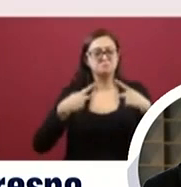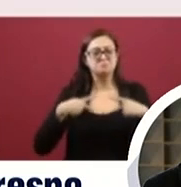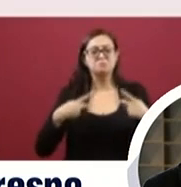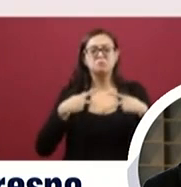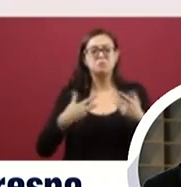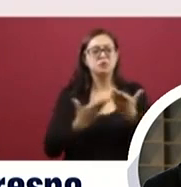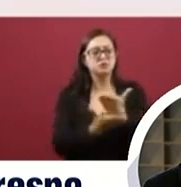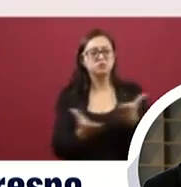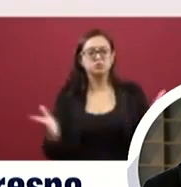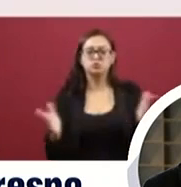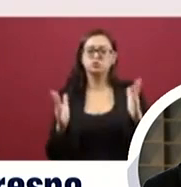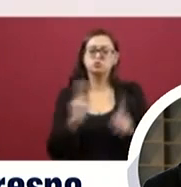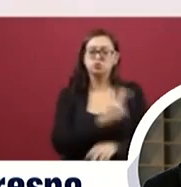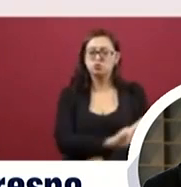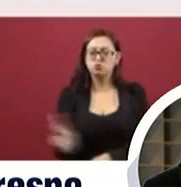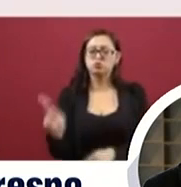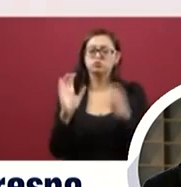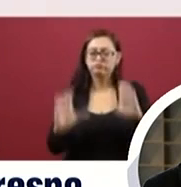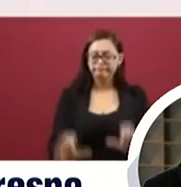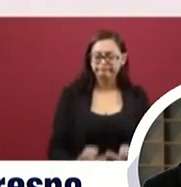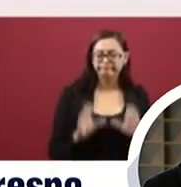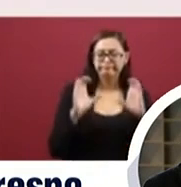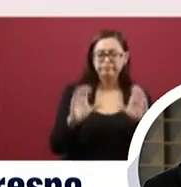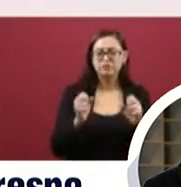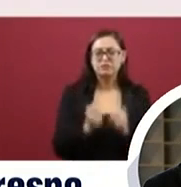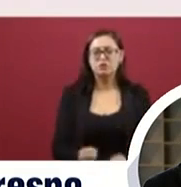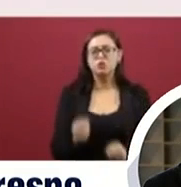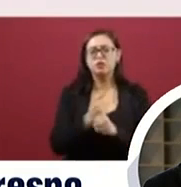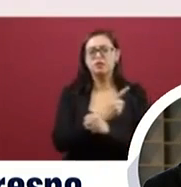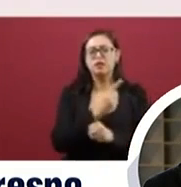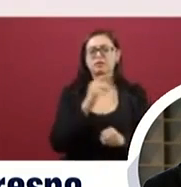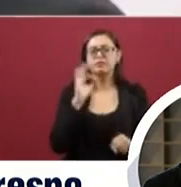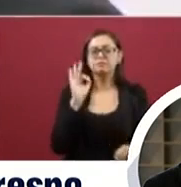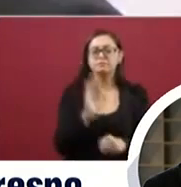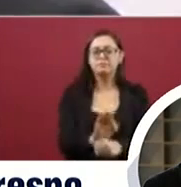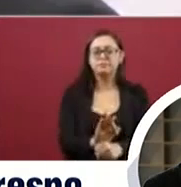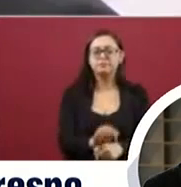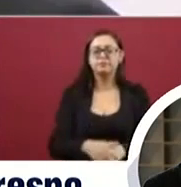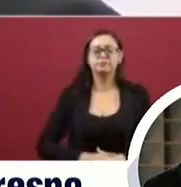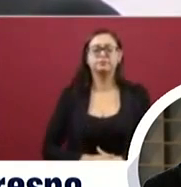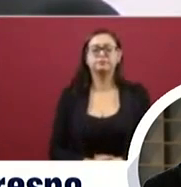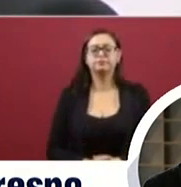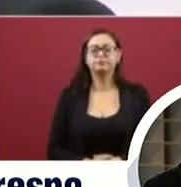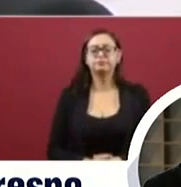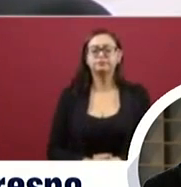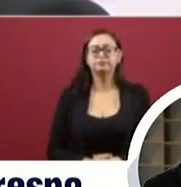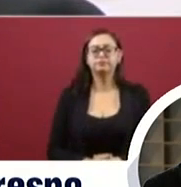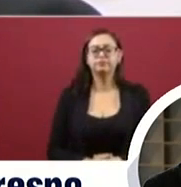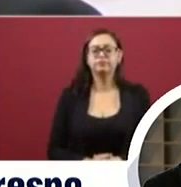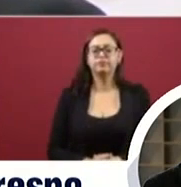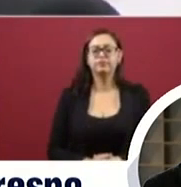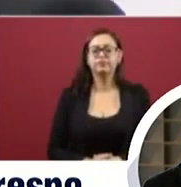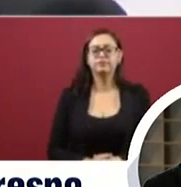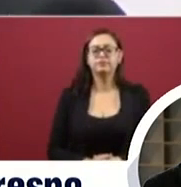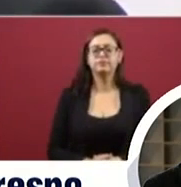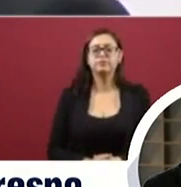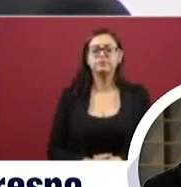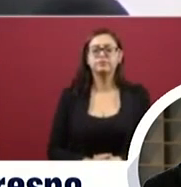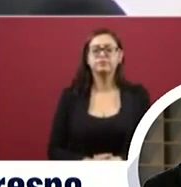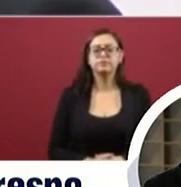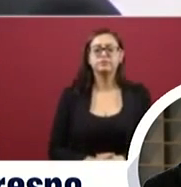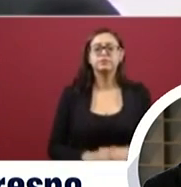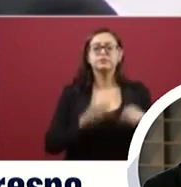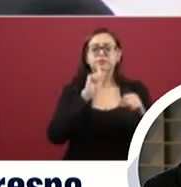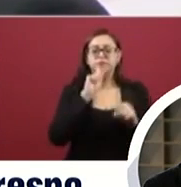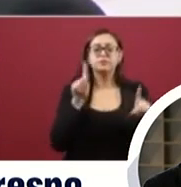lo tanto, pues entonces yo ya no pude hacer nada al respecto, pero la culpa es de los gobiernos anteriores. Yo creo que pues a lo mejor un año, 3 meses